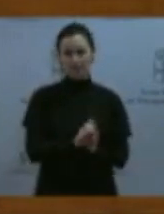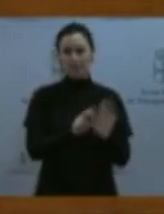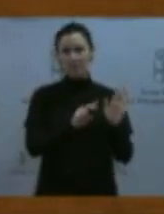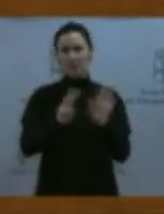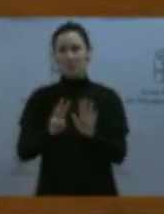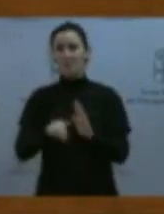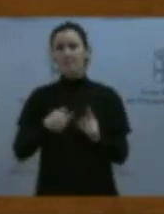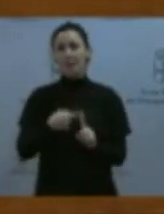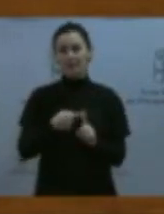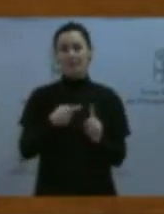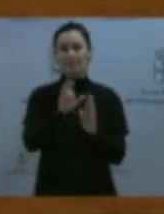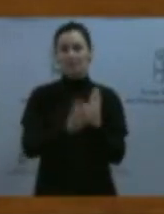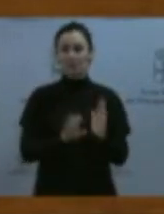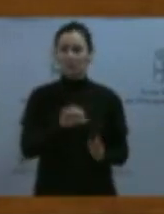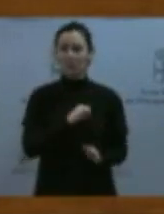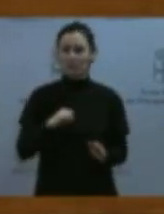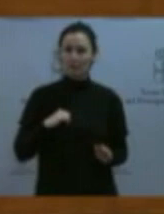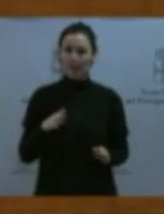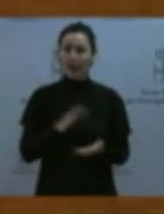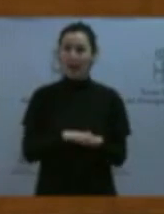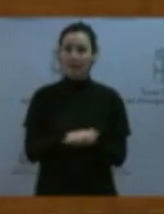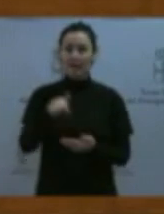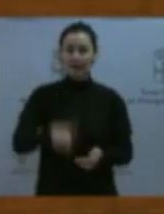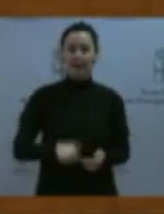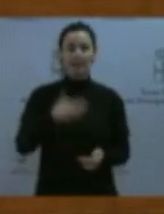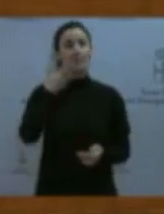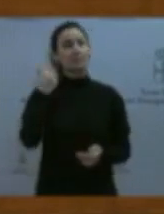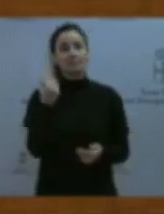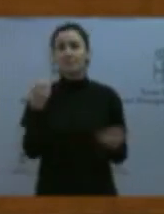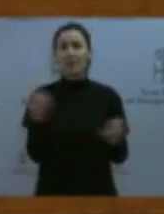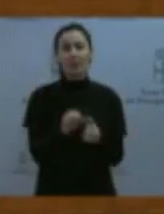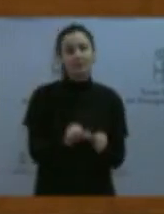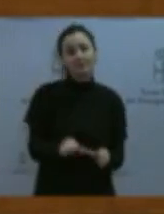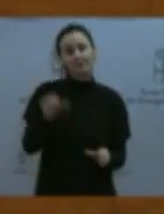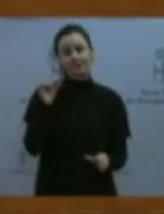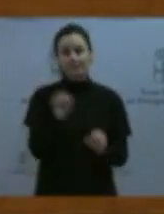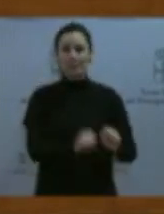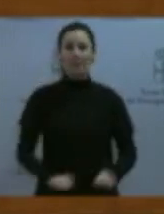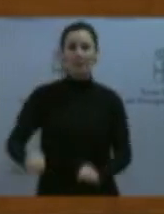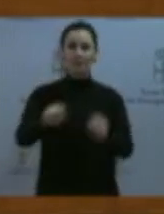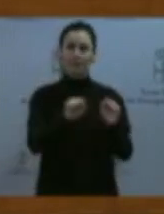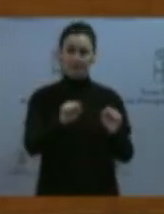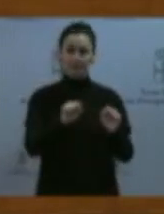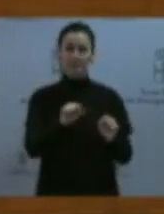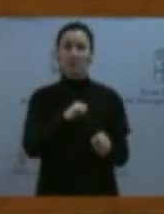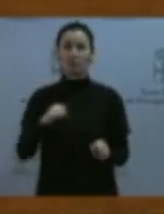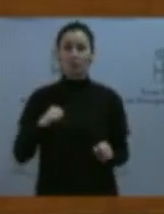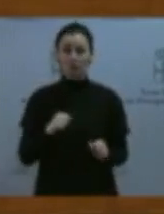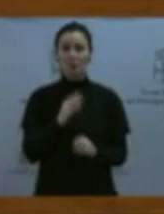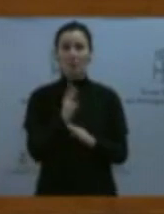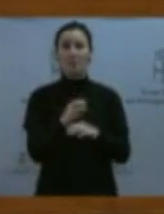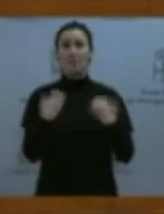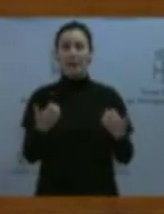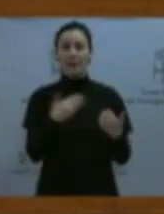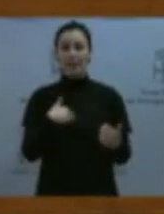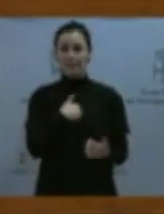hablar hoy aquí hacen referencia a una supuesta defensa de la autonomía de los y las parlamentarias de esta Cámara. El origen